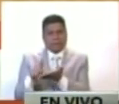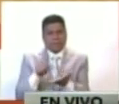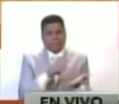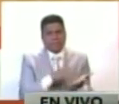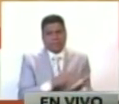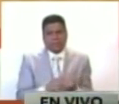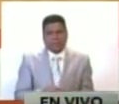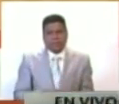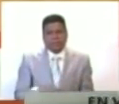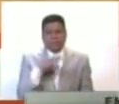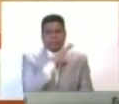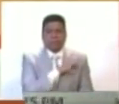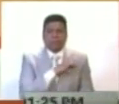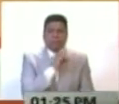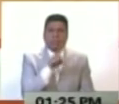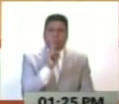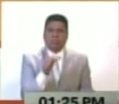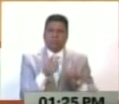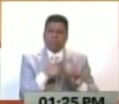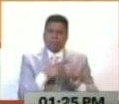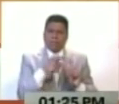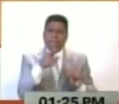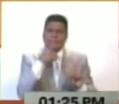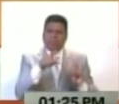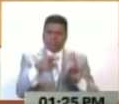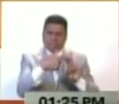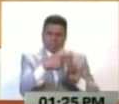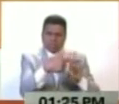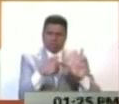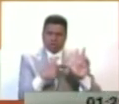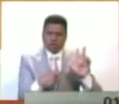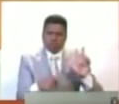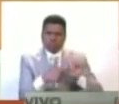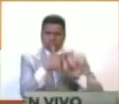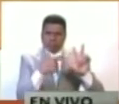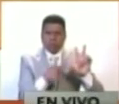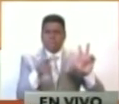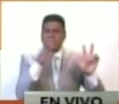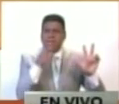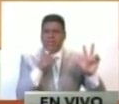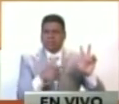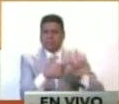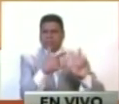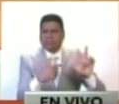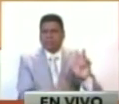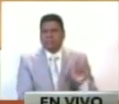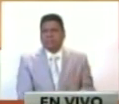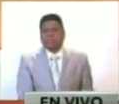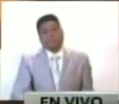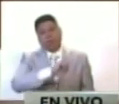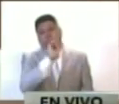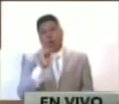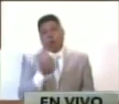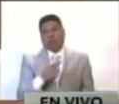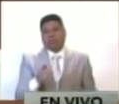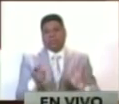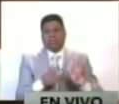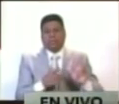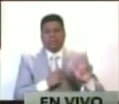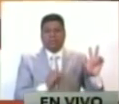permanentes del Consejo? Eso es una pregunta, me gustaría hacerle dos más. La segunda sería sobre el Mercosur. También